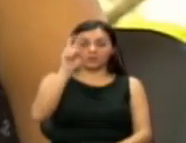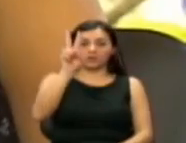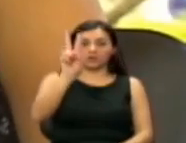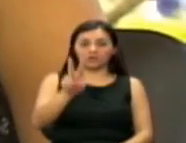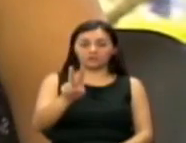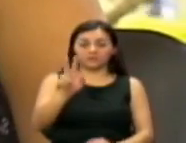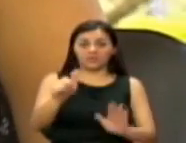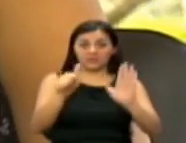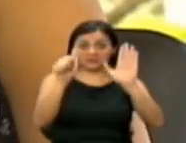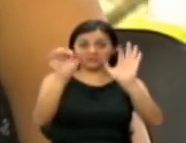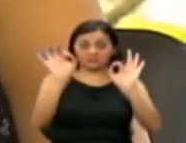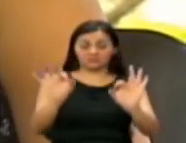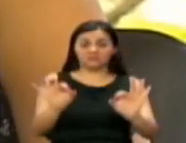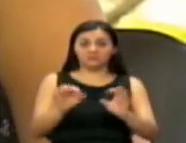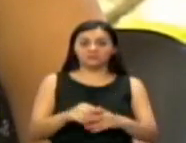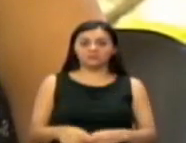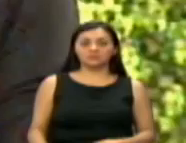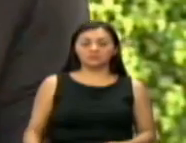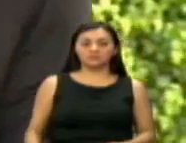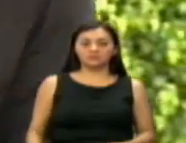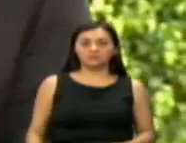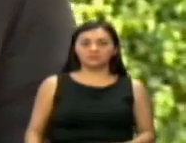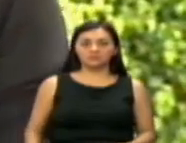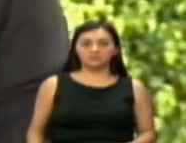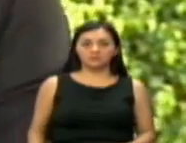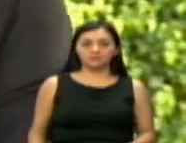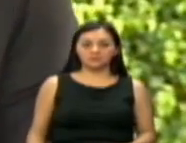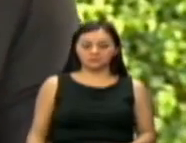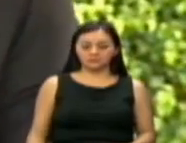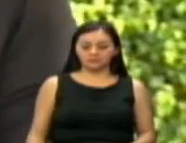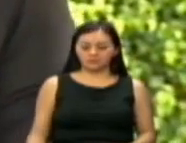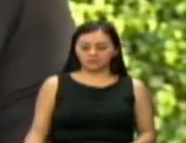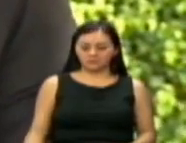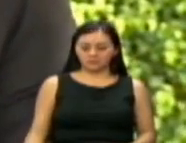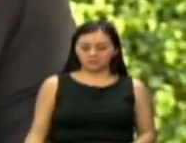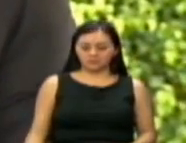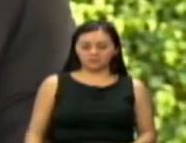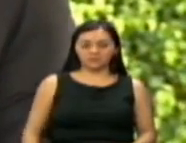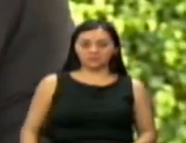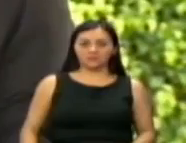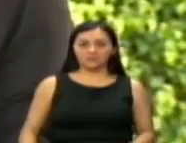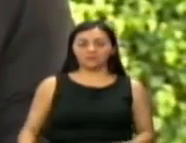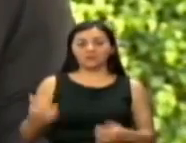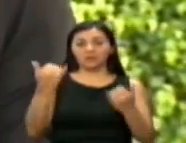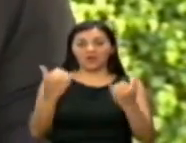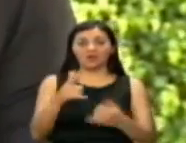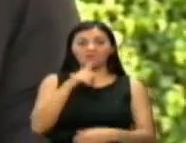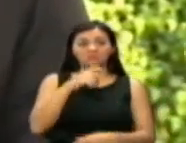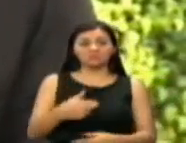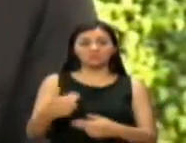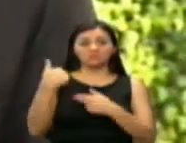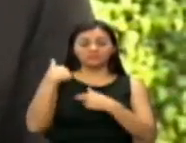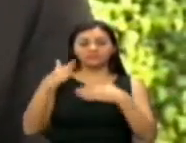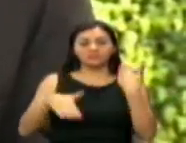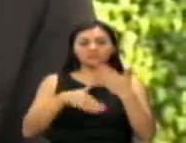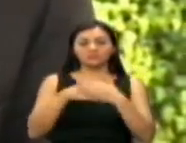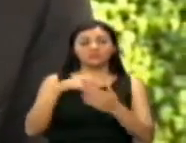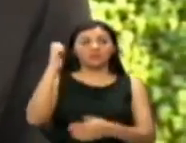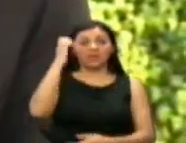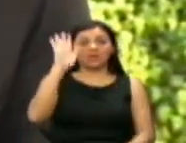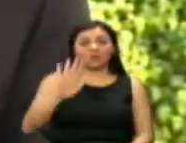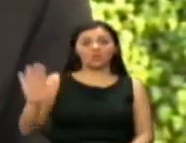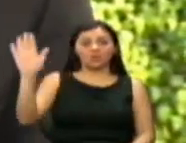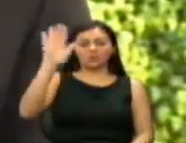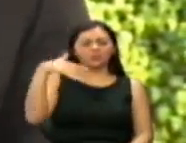2016? Bueno, la pelotita está sobre todo en la cancha de la Unión Europea. O sea, el proceso ya comenzó, pero la Unión Europea es una estructura